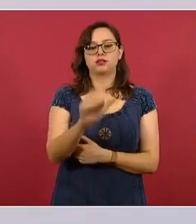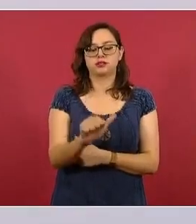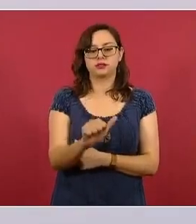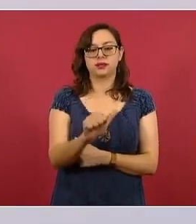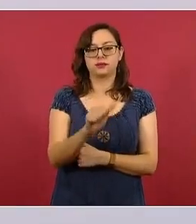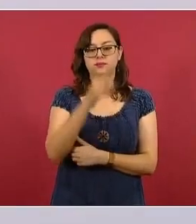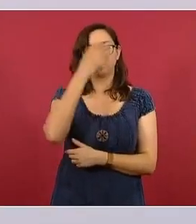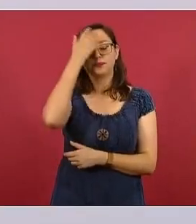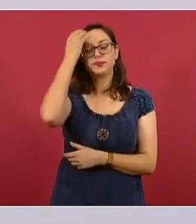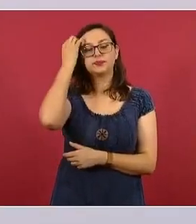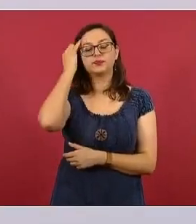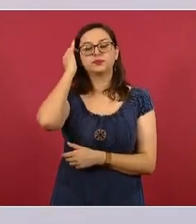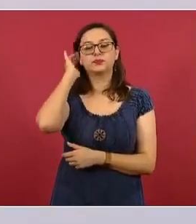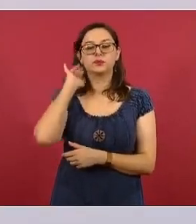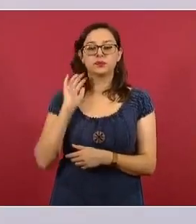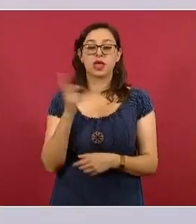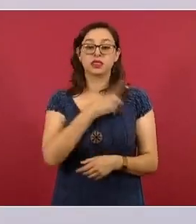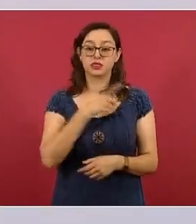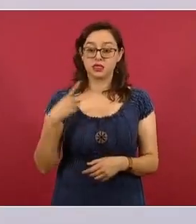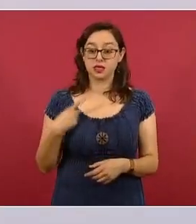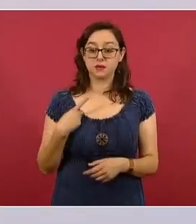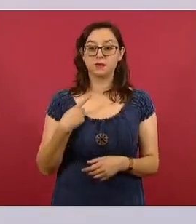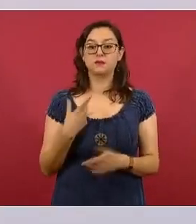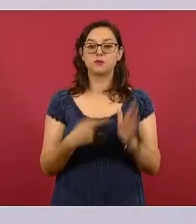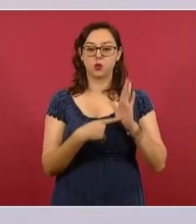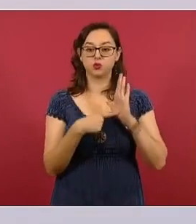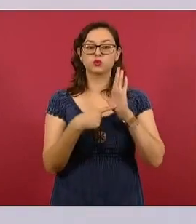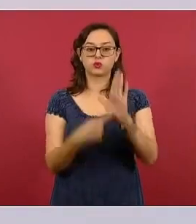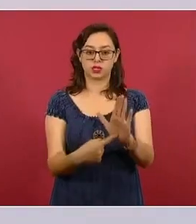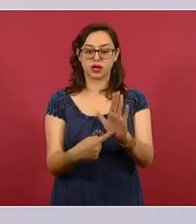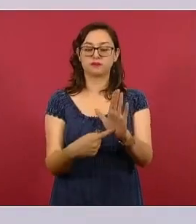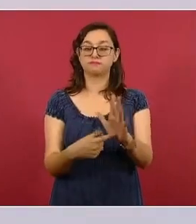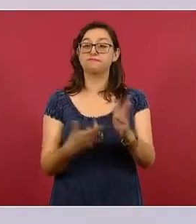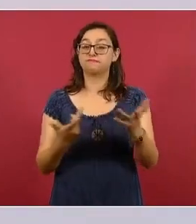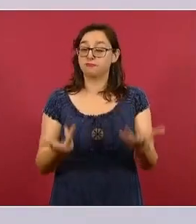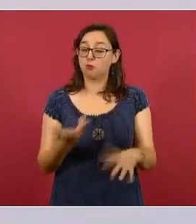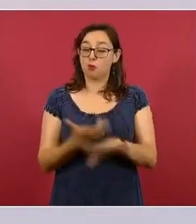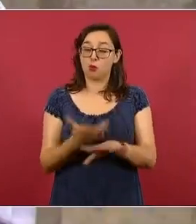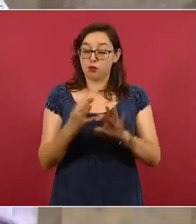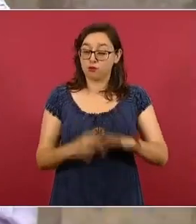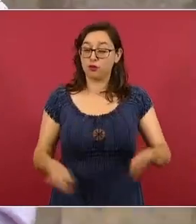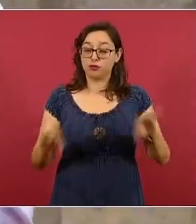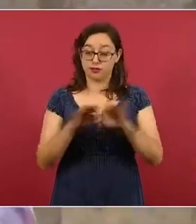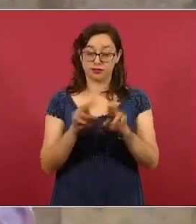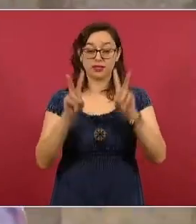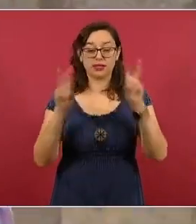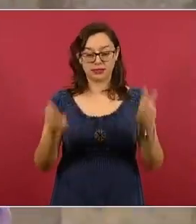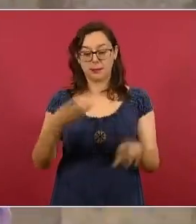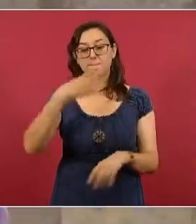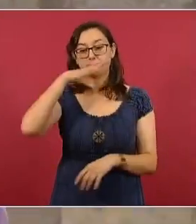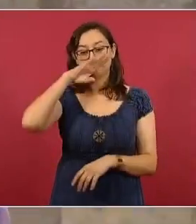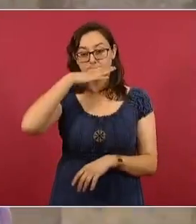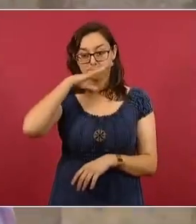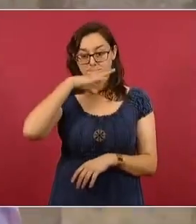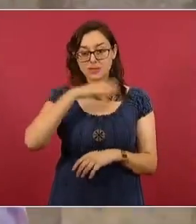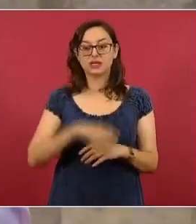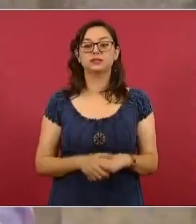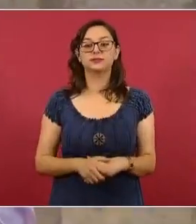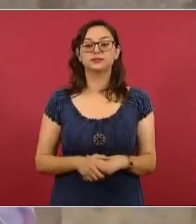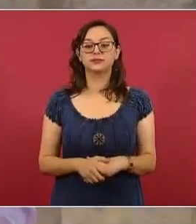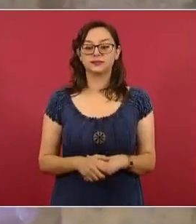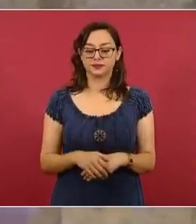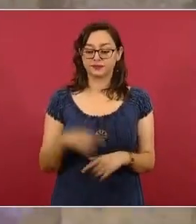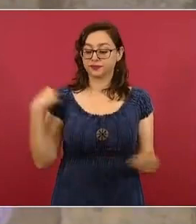idea ustedes de lo que importa producir maíz. Este año Diconsa